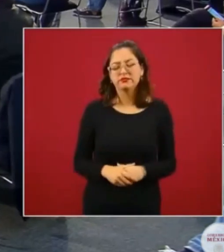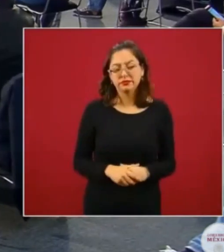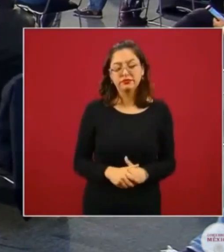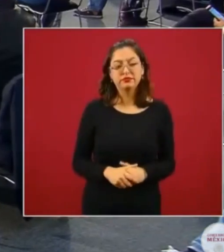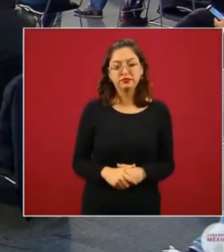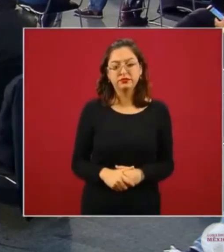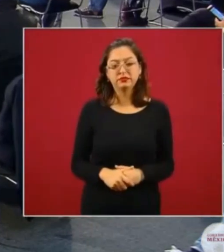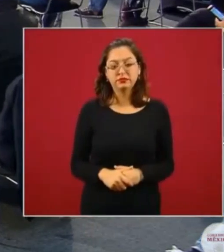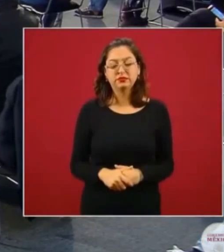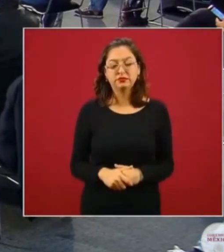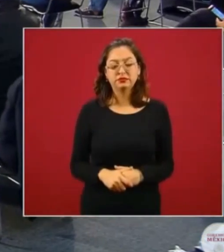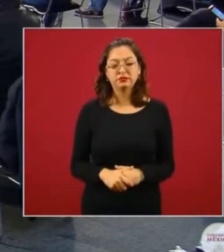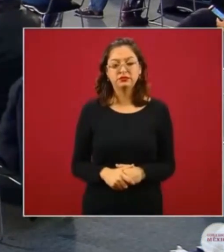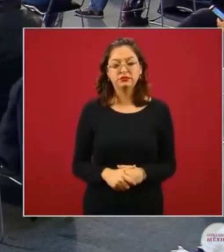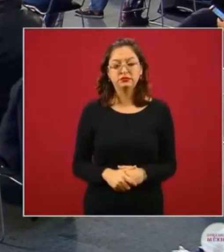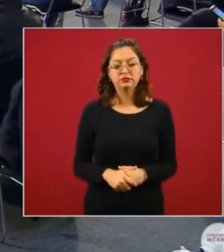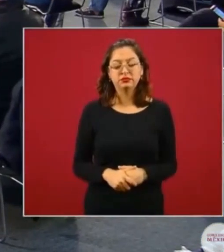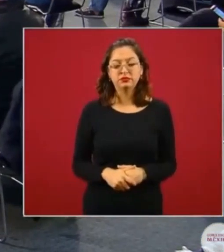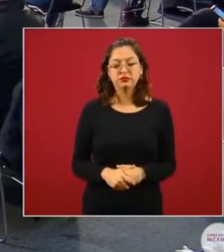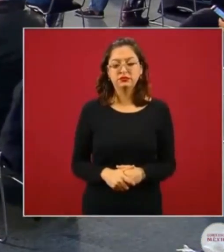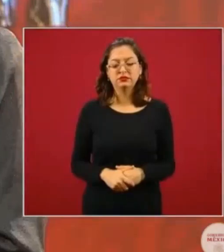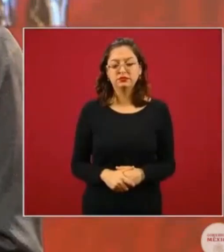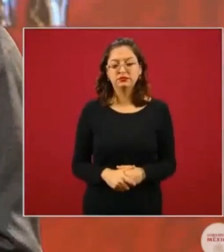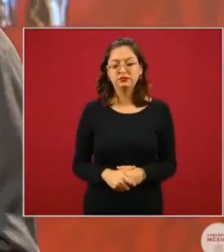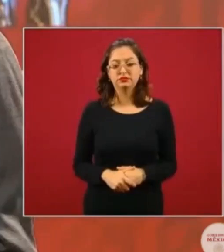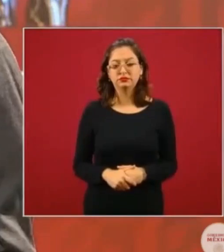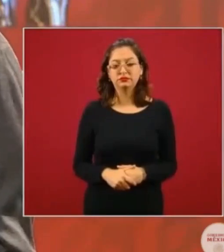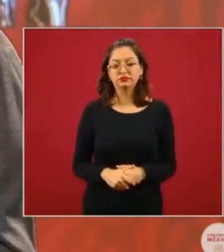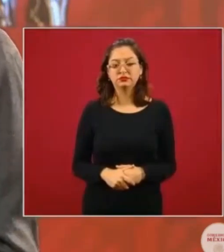Y no importa que pues